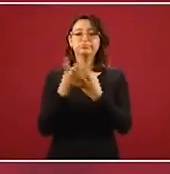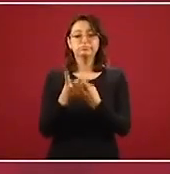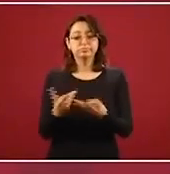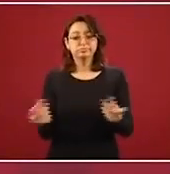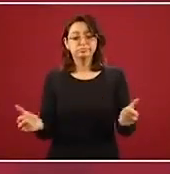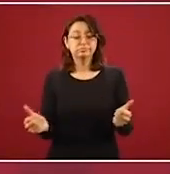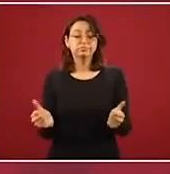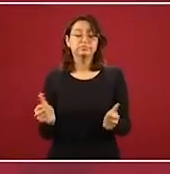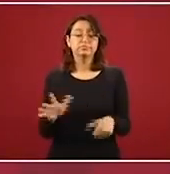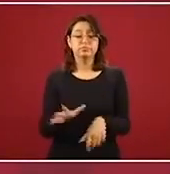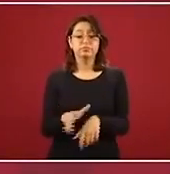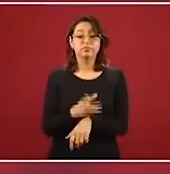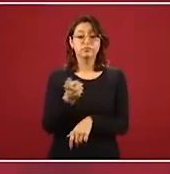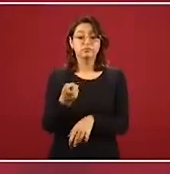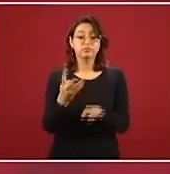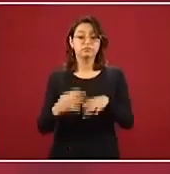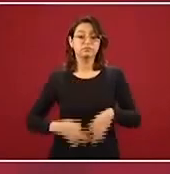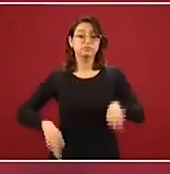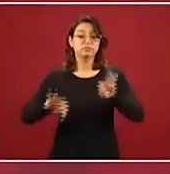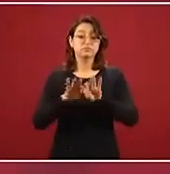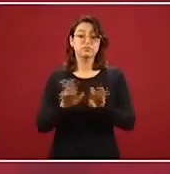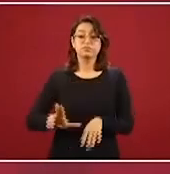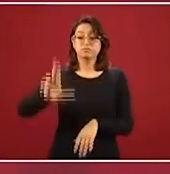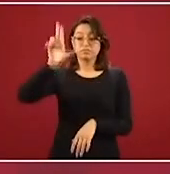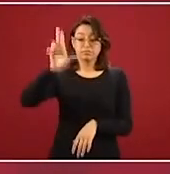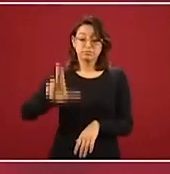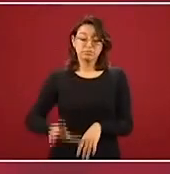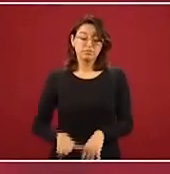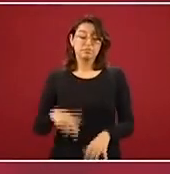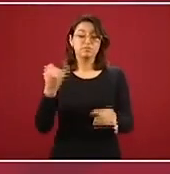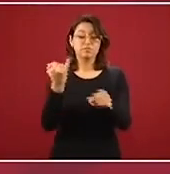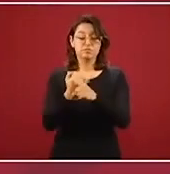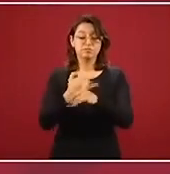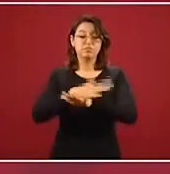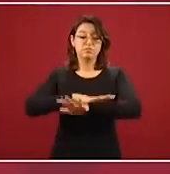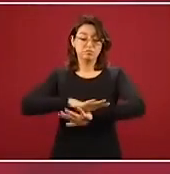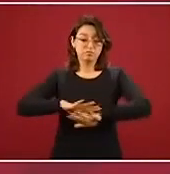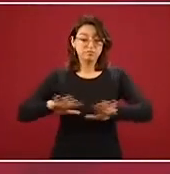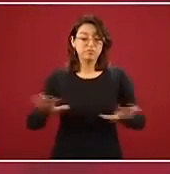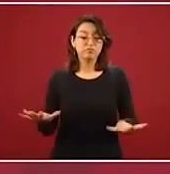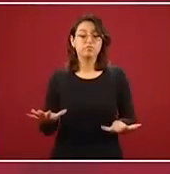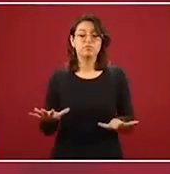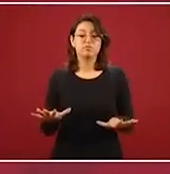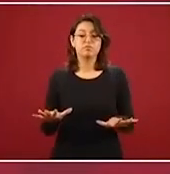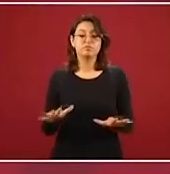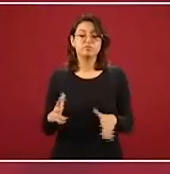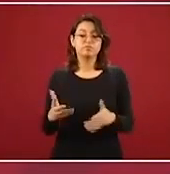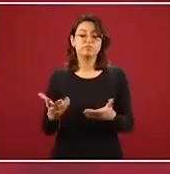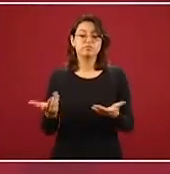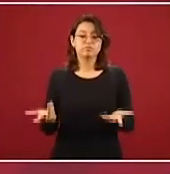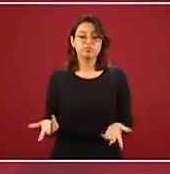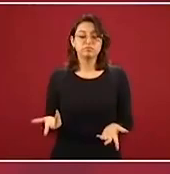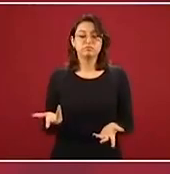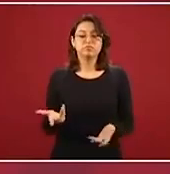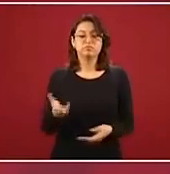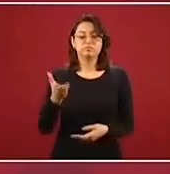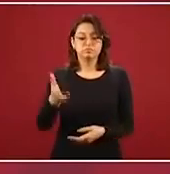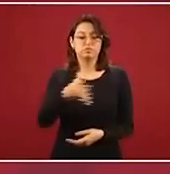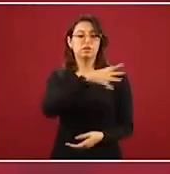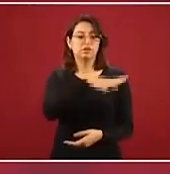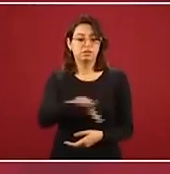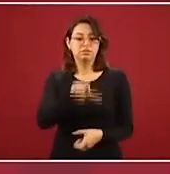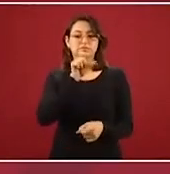los martes, para informar esto que se le pidió al general,